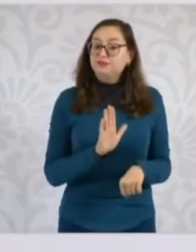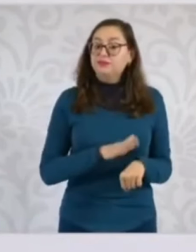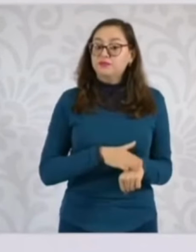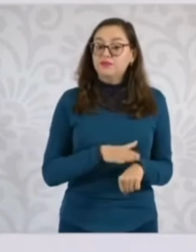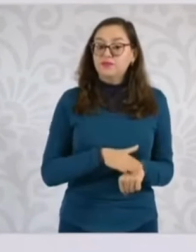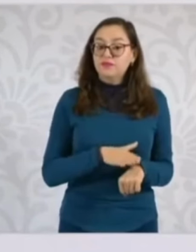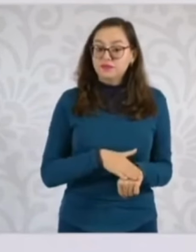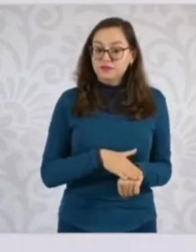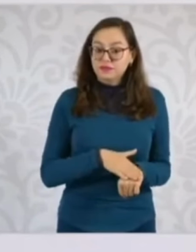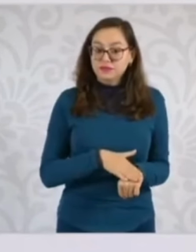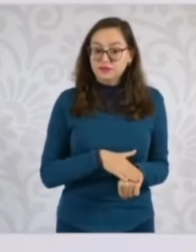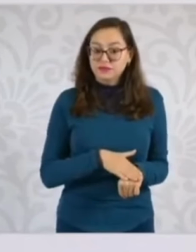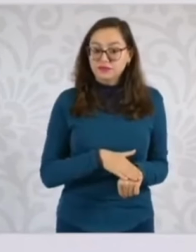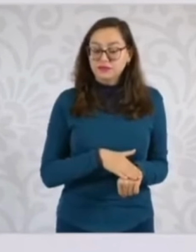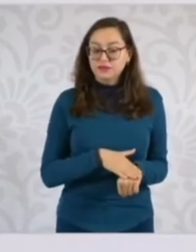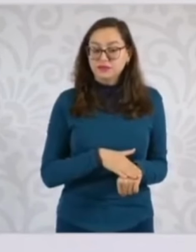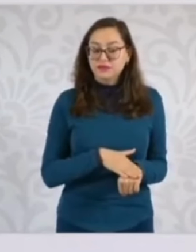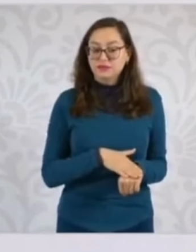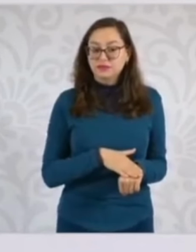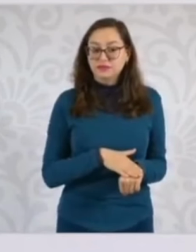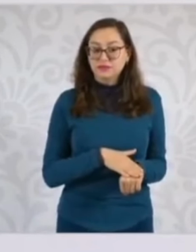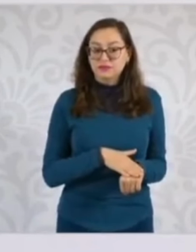se eleve